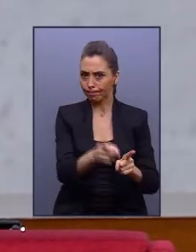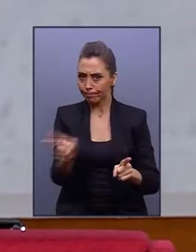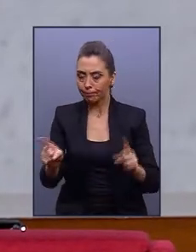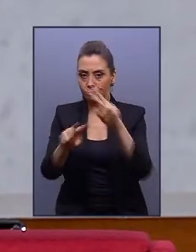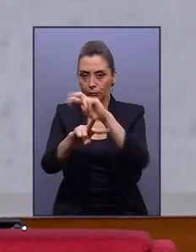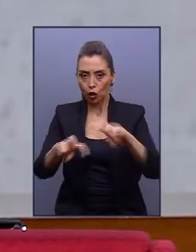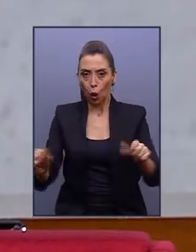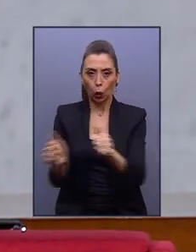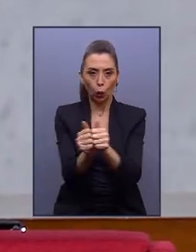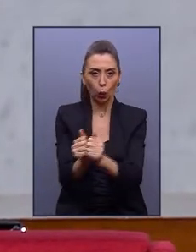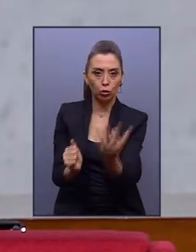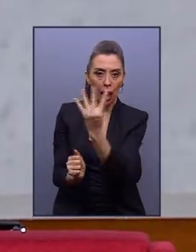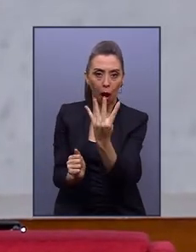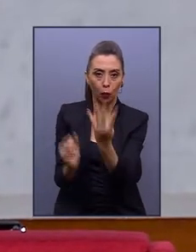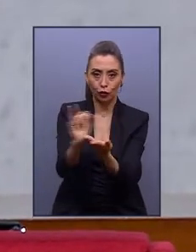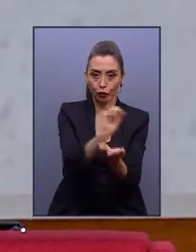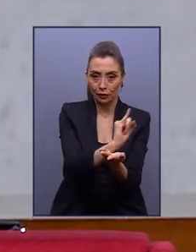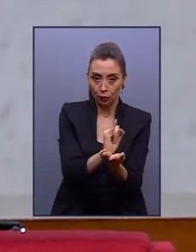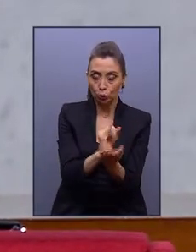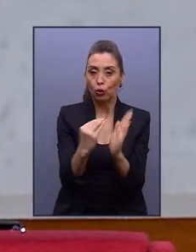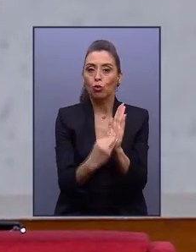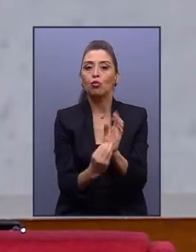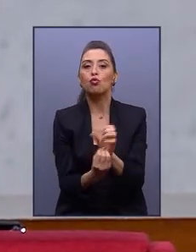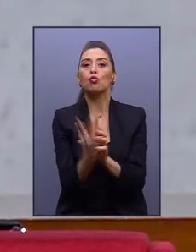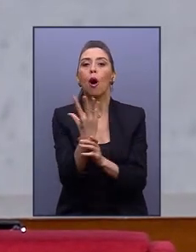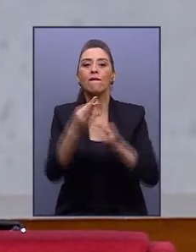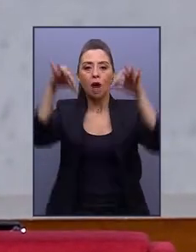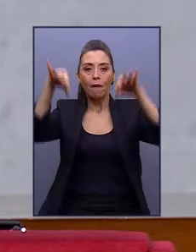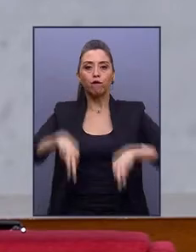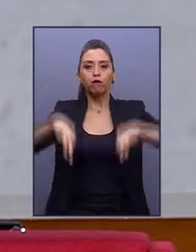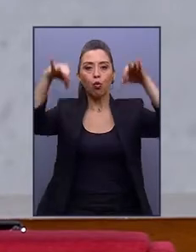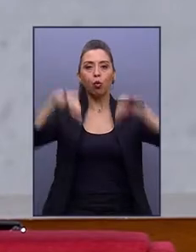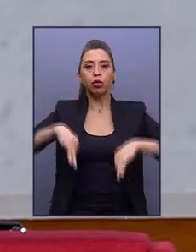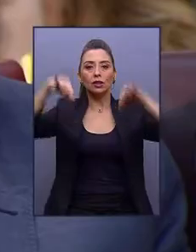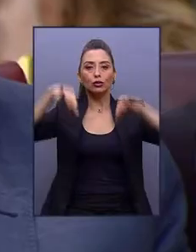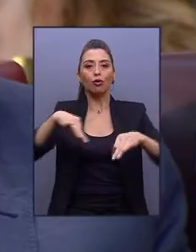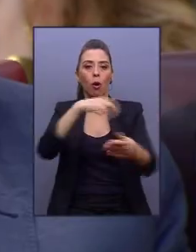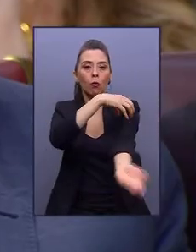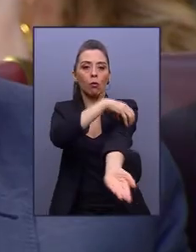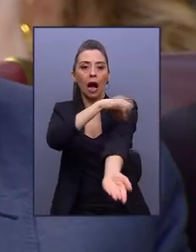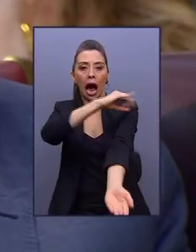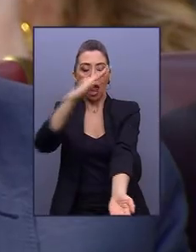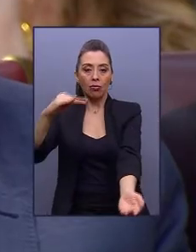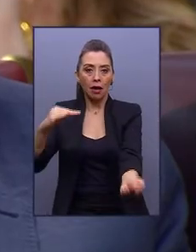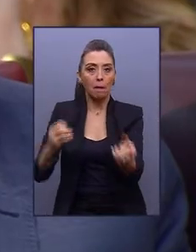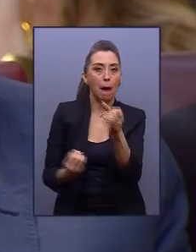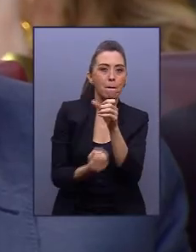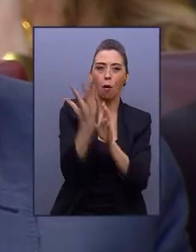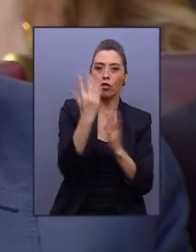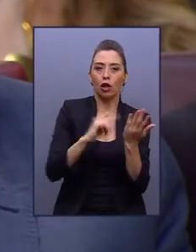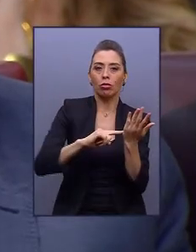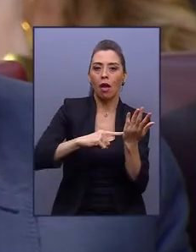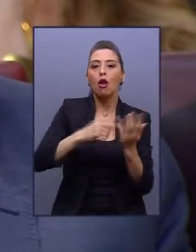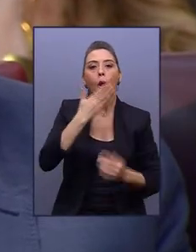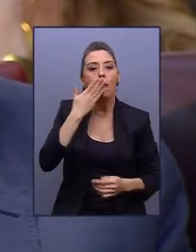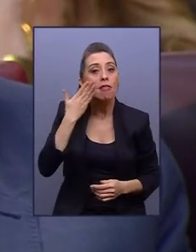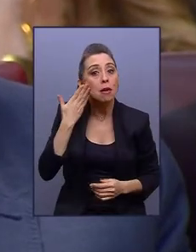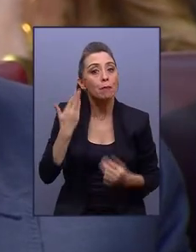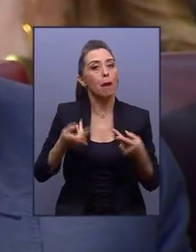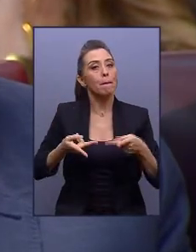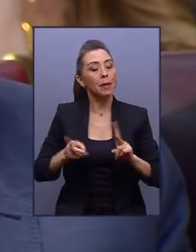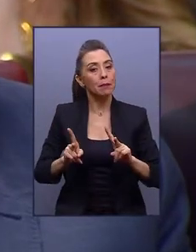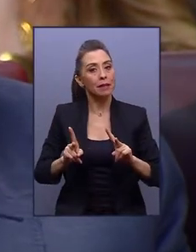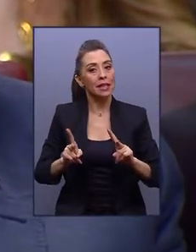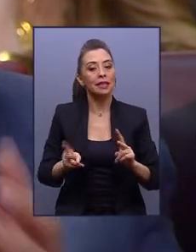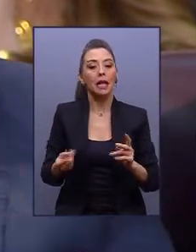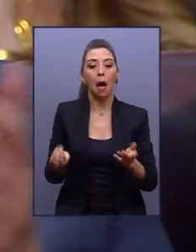estudio conjunto para establecer una nueva fundación en la región de Atacama que esté a la vanguardia en tecnología limpia y permita